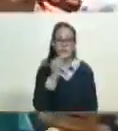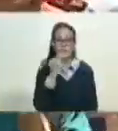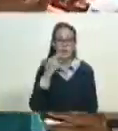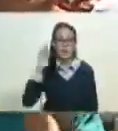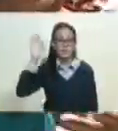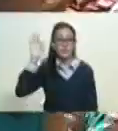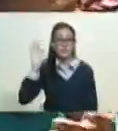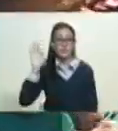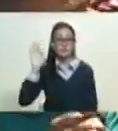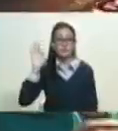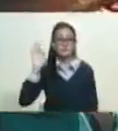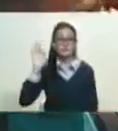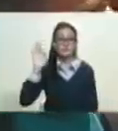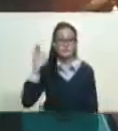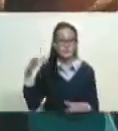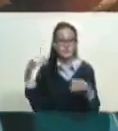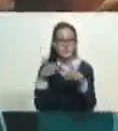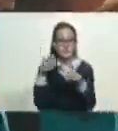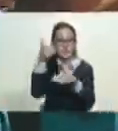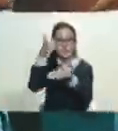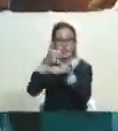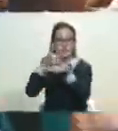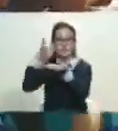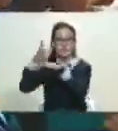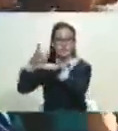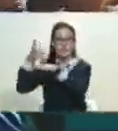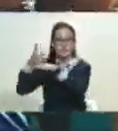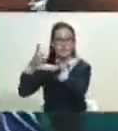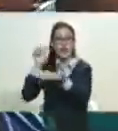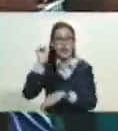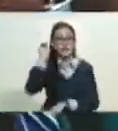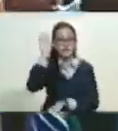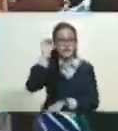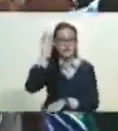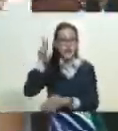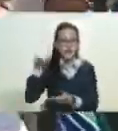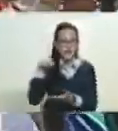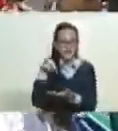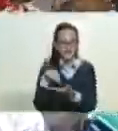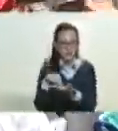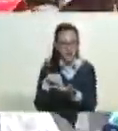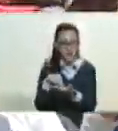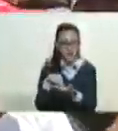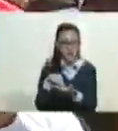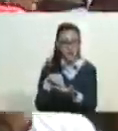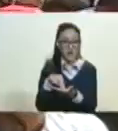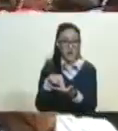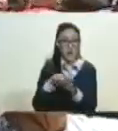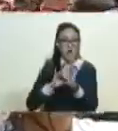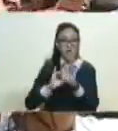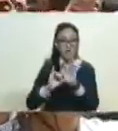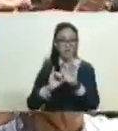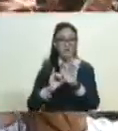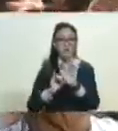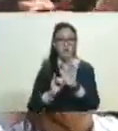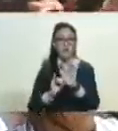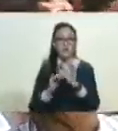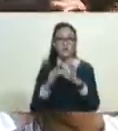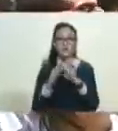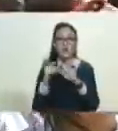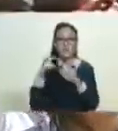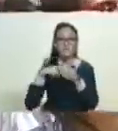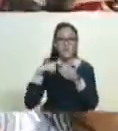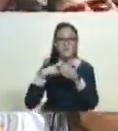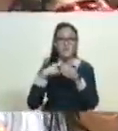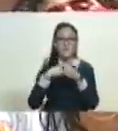Juramentación ante la Junta Directiva de la Asamblea Nacional Constituyente de todos los integrantes